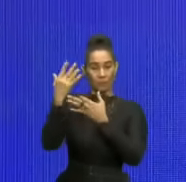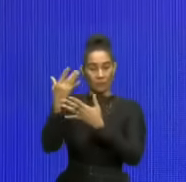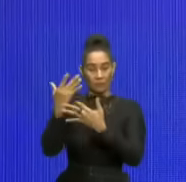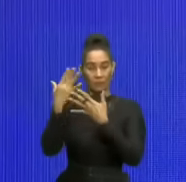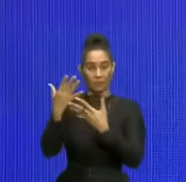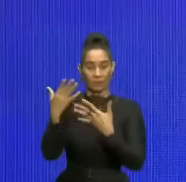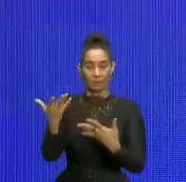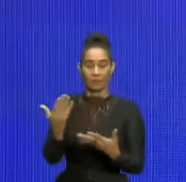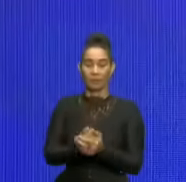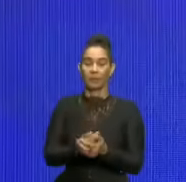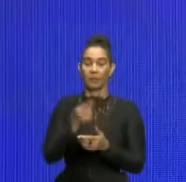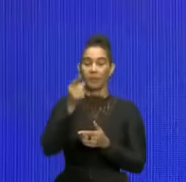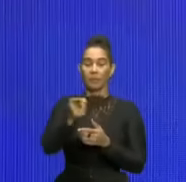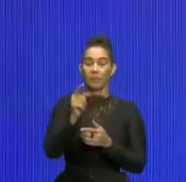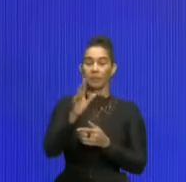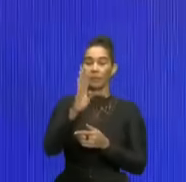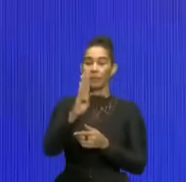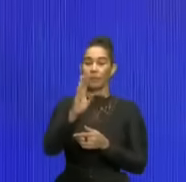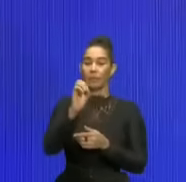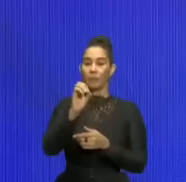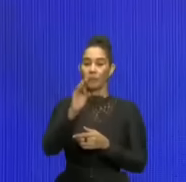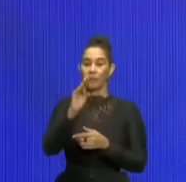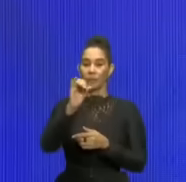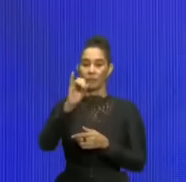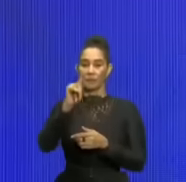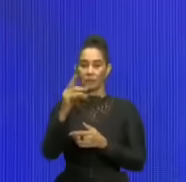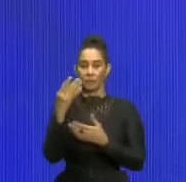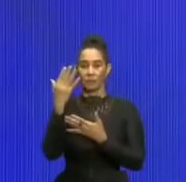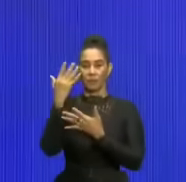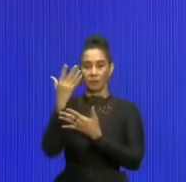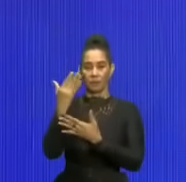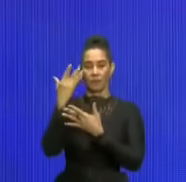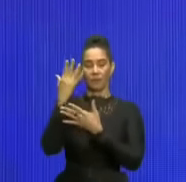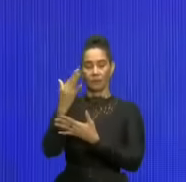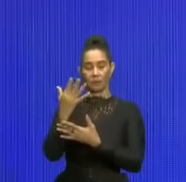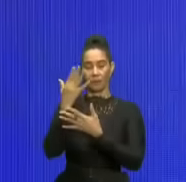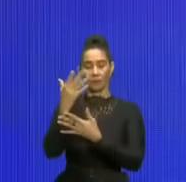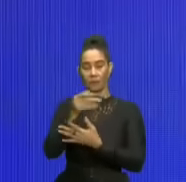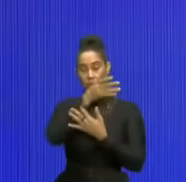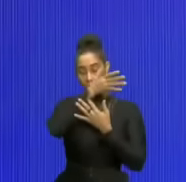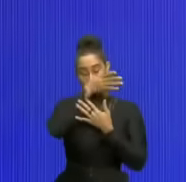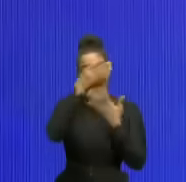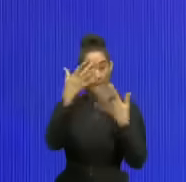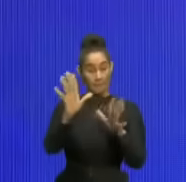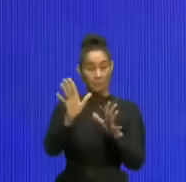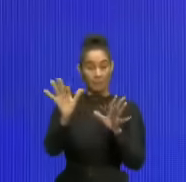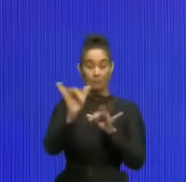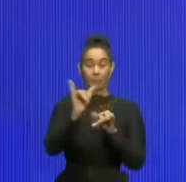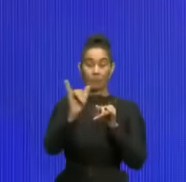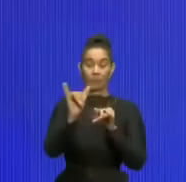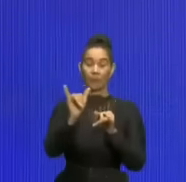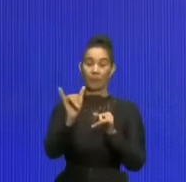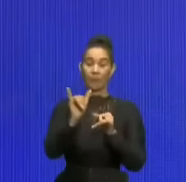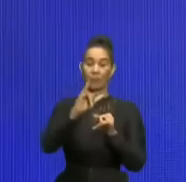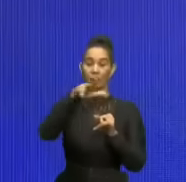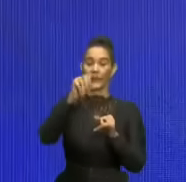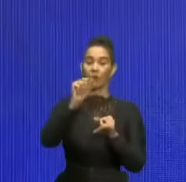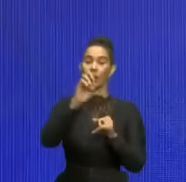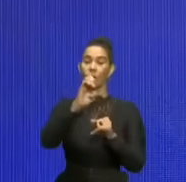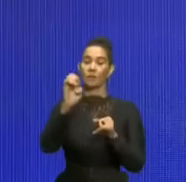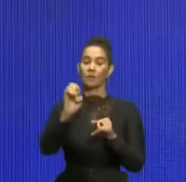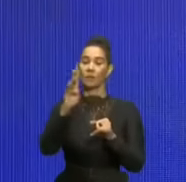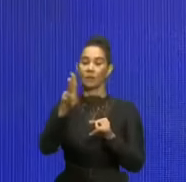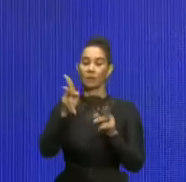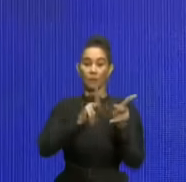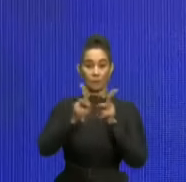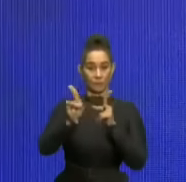descuido. Ese Bebecito ustedes tenían décadas pidiéndolo para que se arreglara, igual que el José Briceño